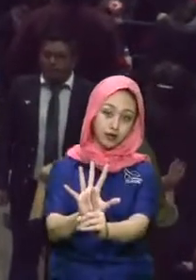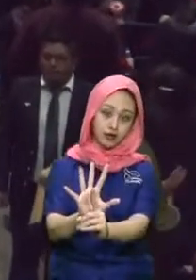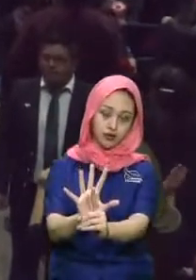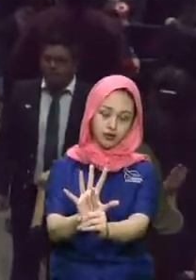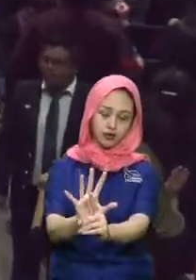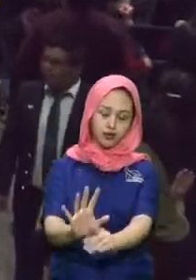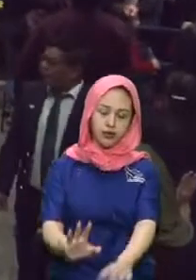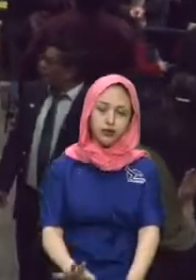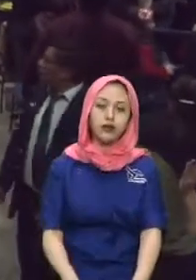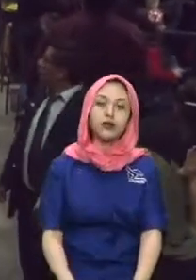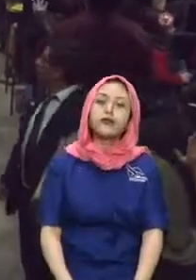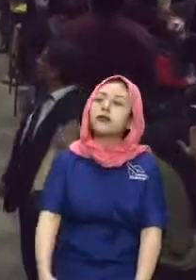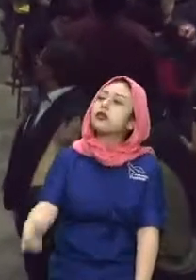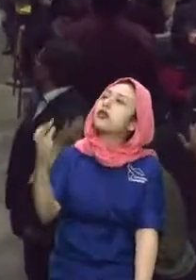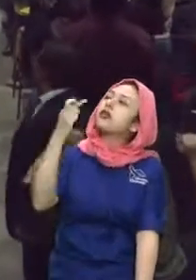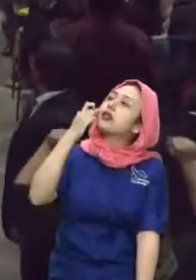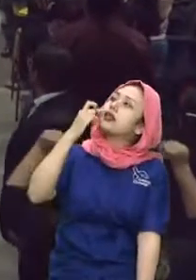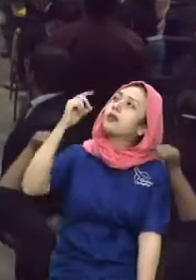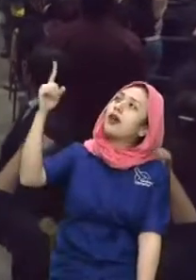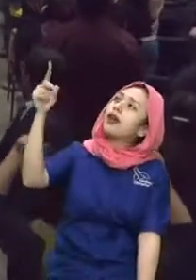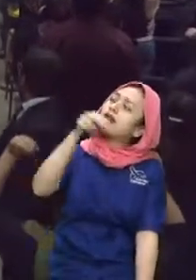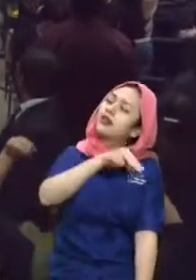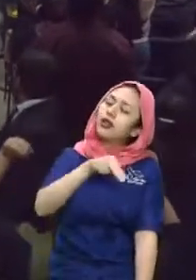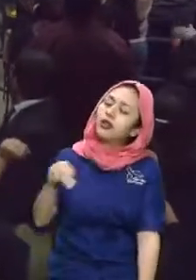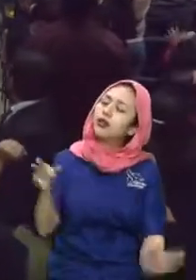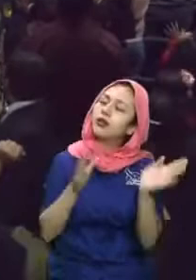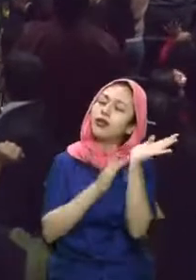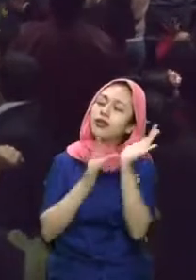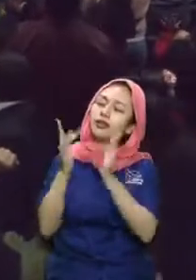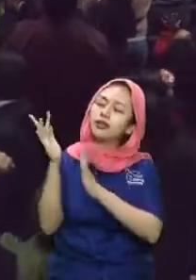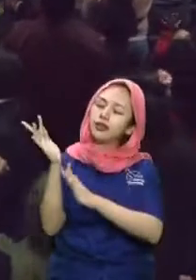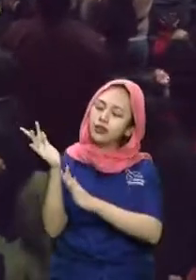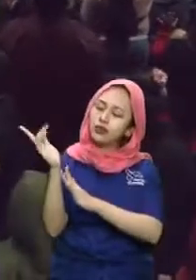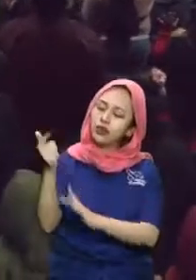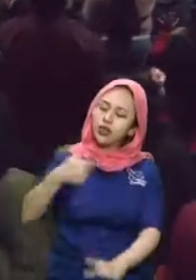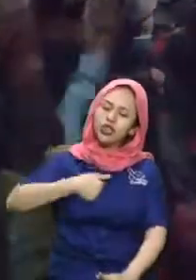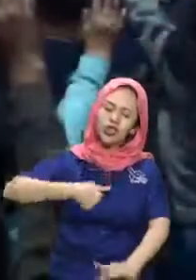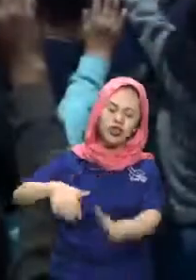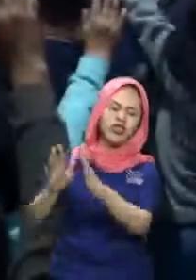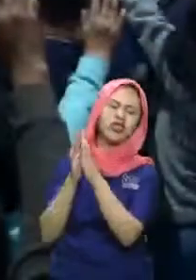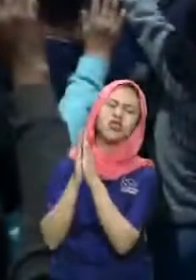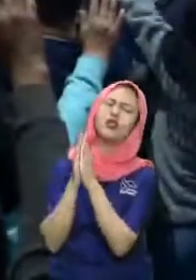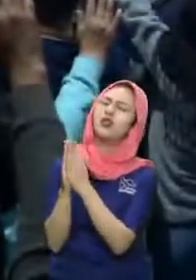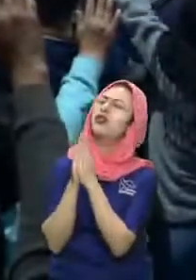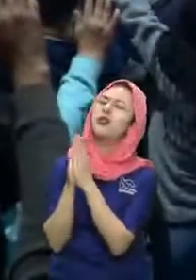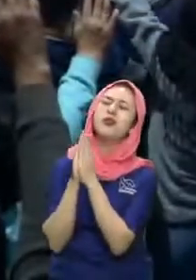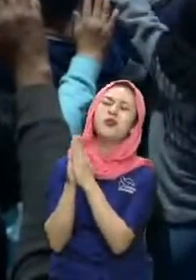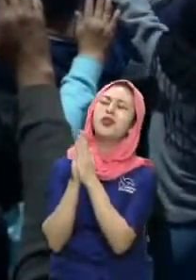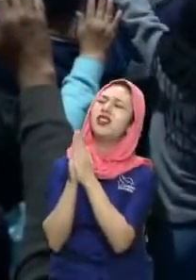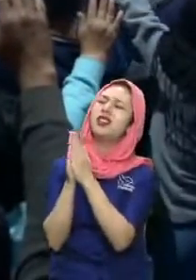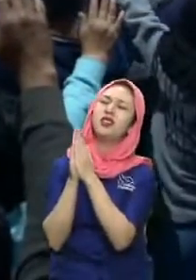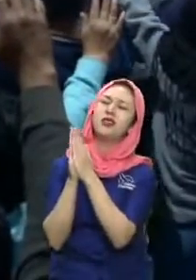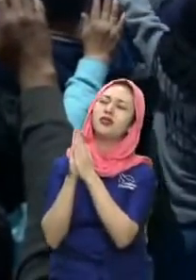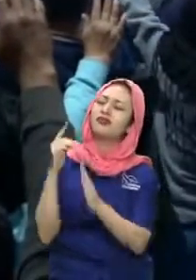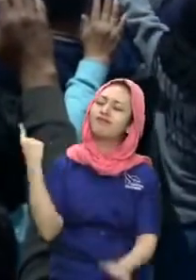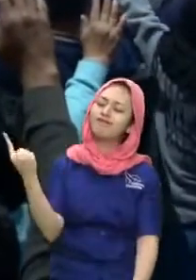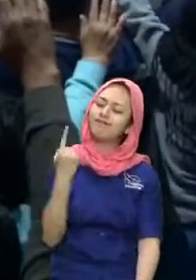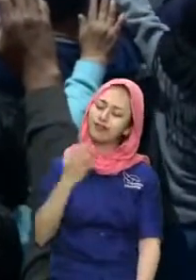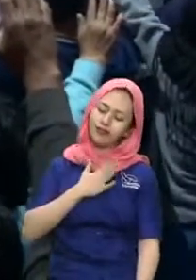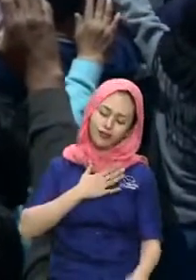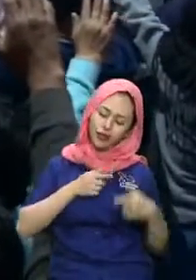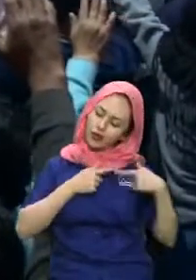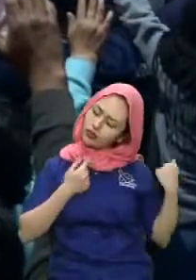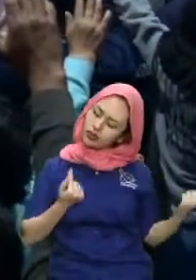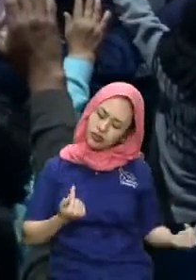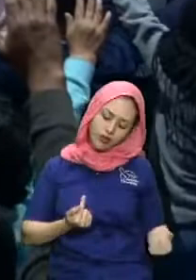Déjame bendecirte, Padre, en el nombre de Jesús. Yo te ruego con todo mi corazón, como ministro